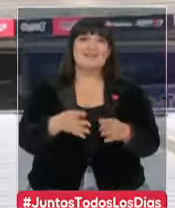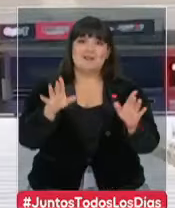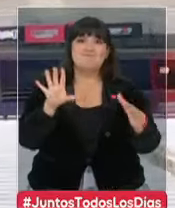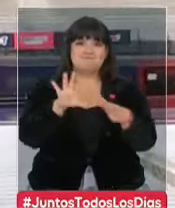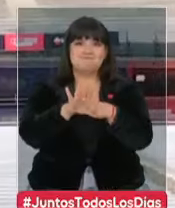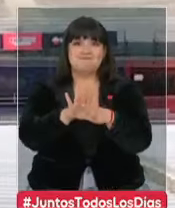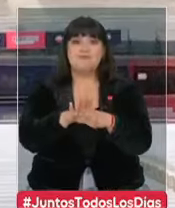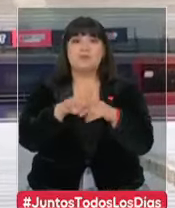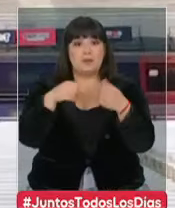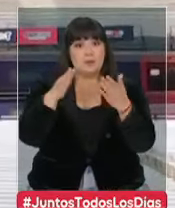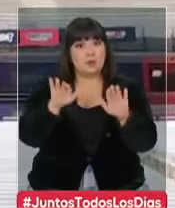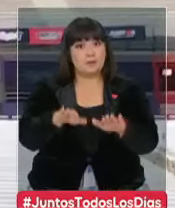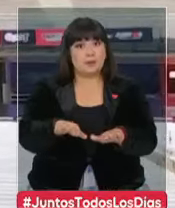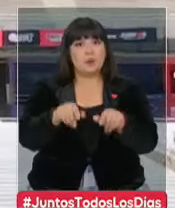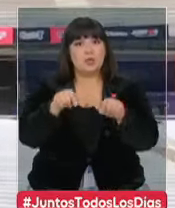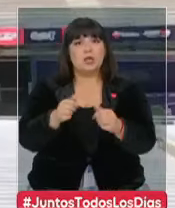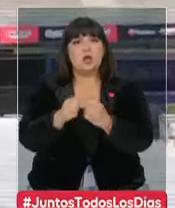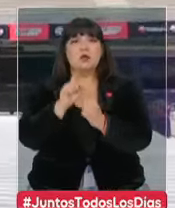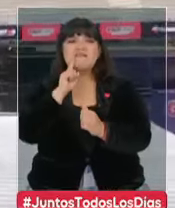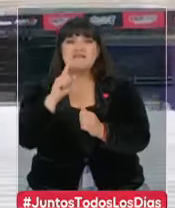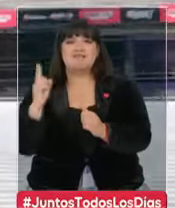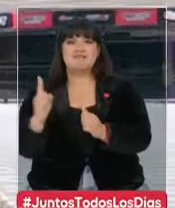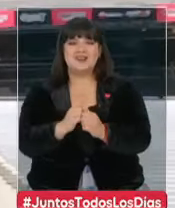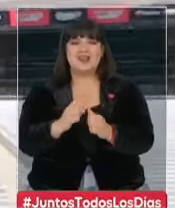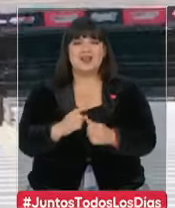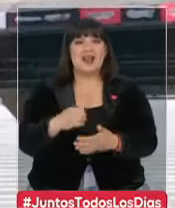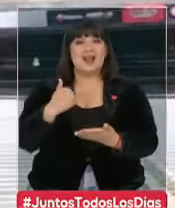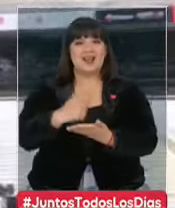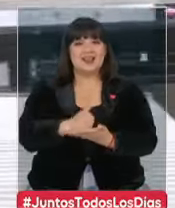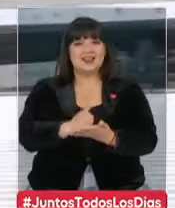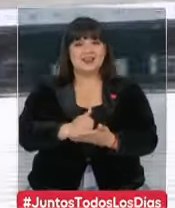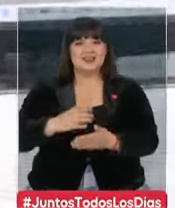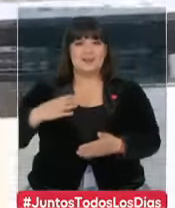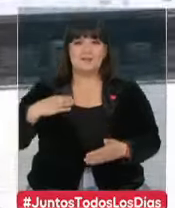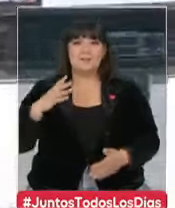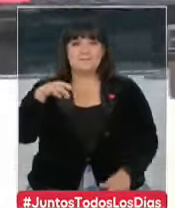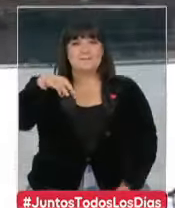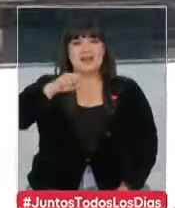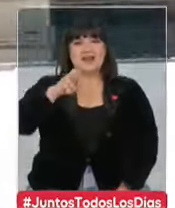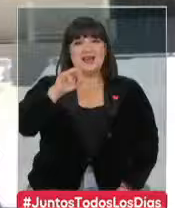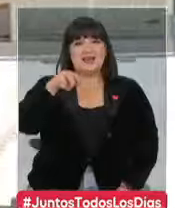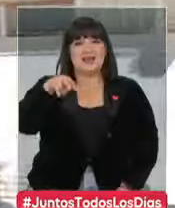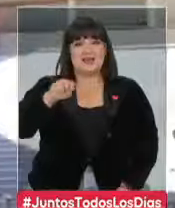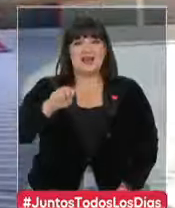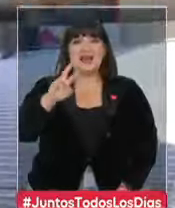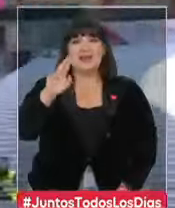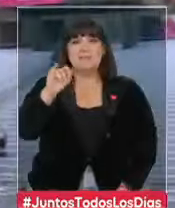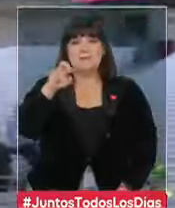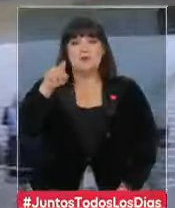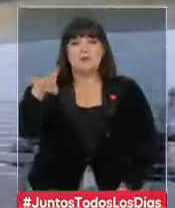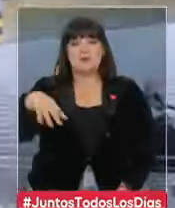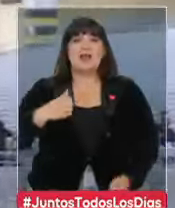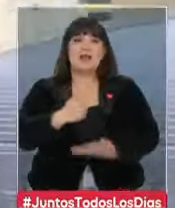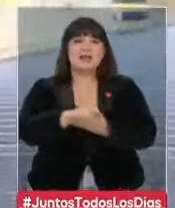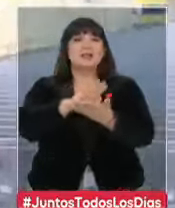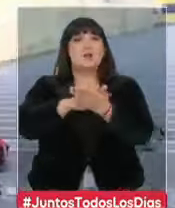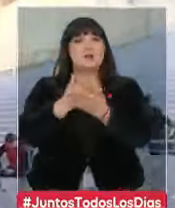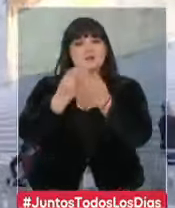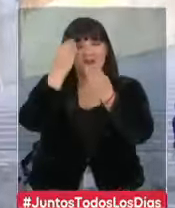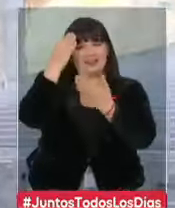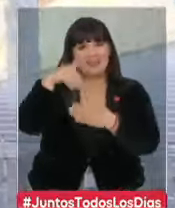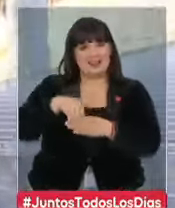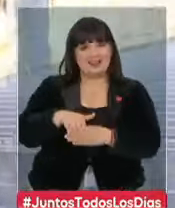Rosita. Y es por esto mismo que nos encontramos con la alcaldesa de Viña del Mar, Macarena Ripamonti. Alcaldesa, ¿cómo está? Muy